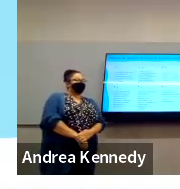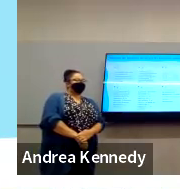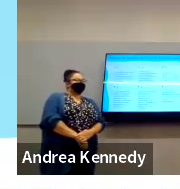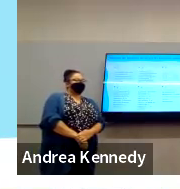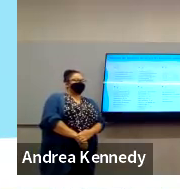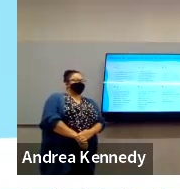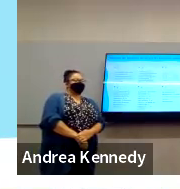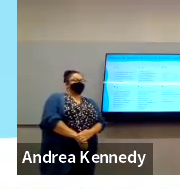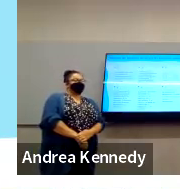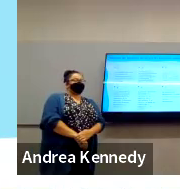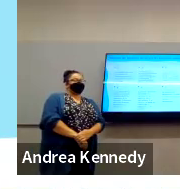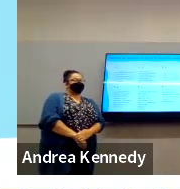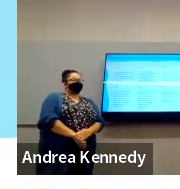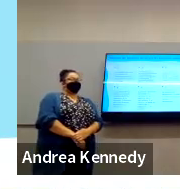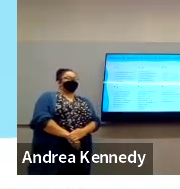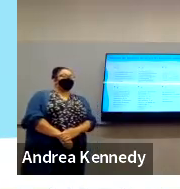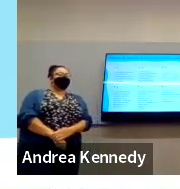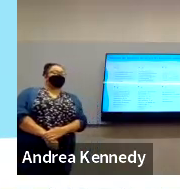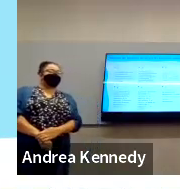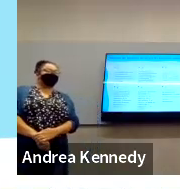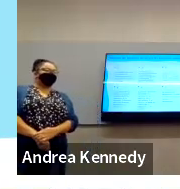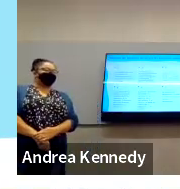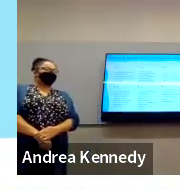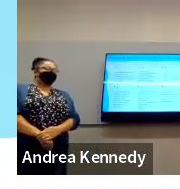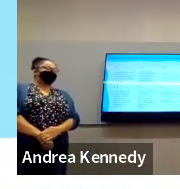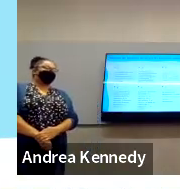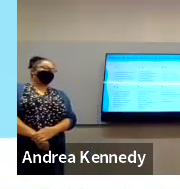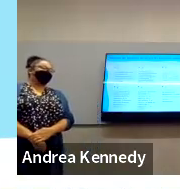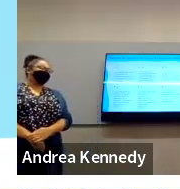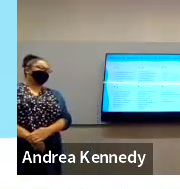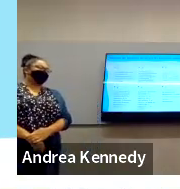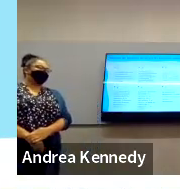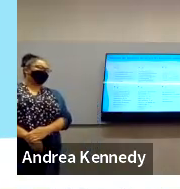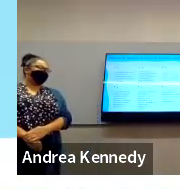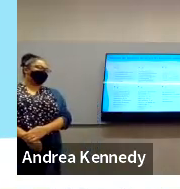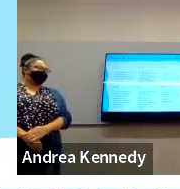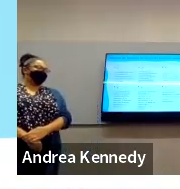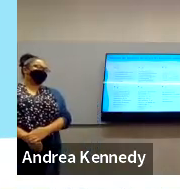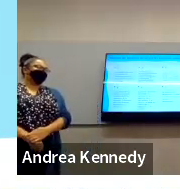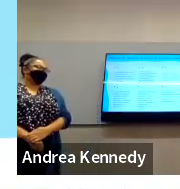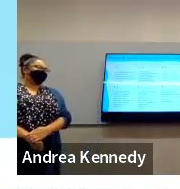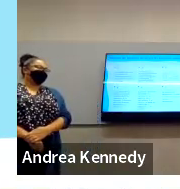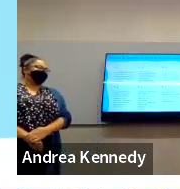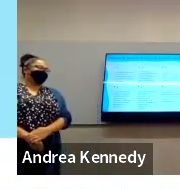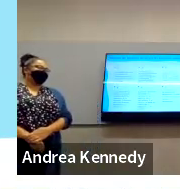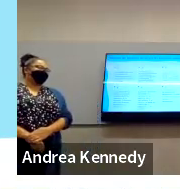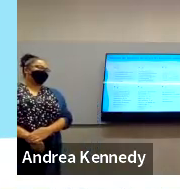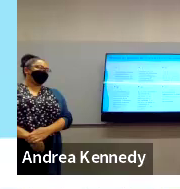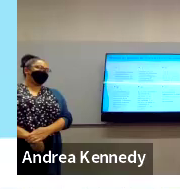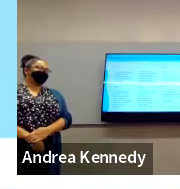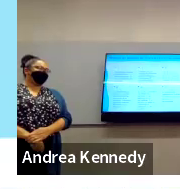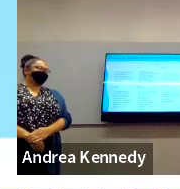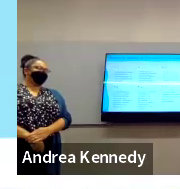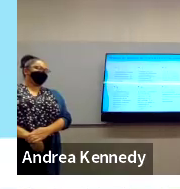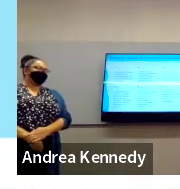los números. Después el personal va a determinar si los cálculos son correctos o si se tienen